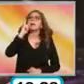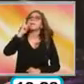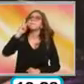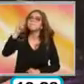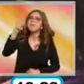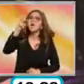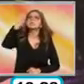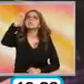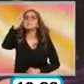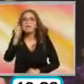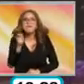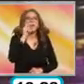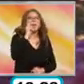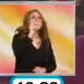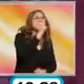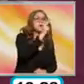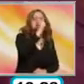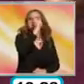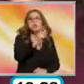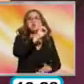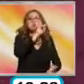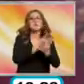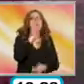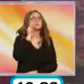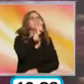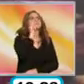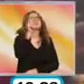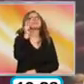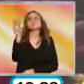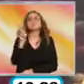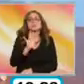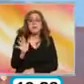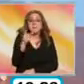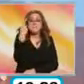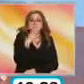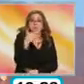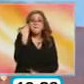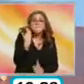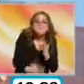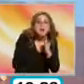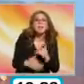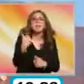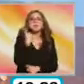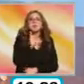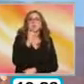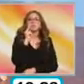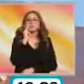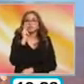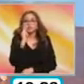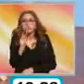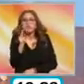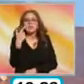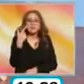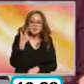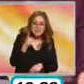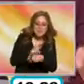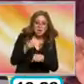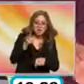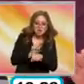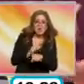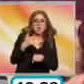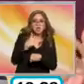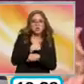procesándola. Claro, y ¿no? entonces hay una situación delicada. Nunca nos detenemos a pensar que todo lo que hacemos en la vida, todo